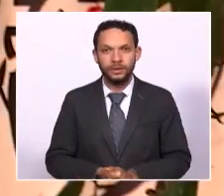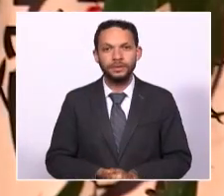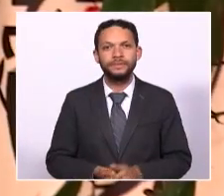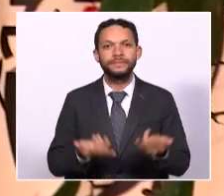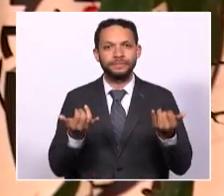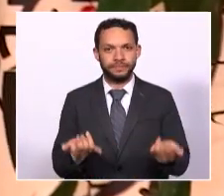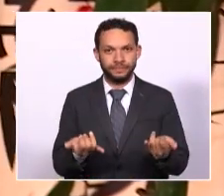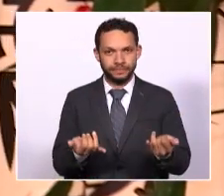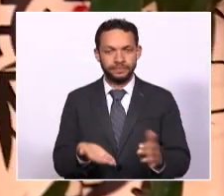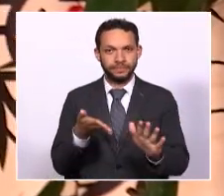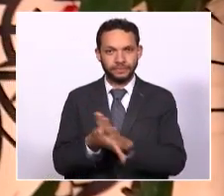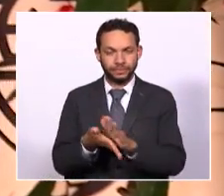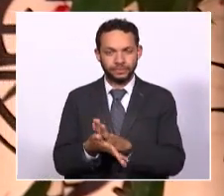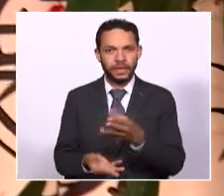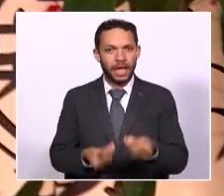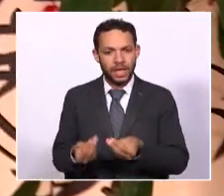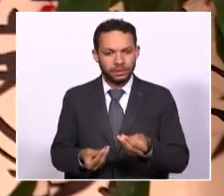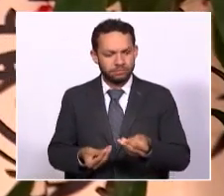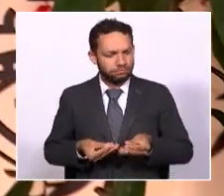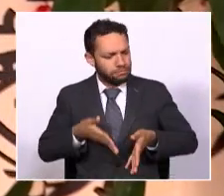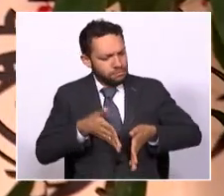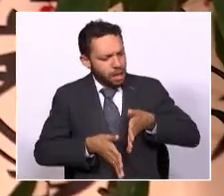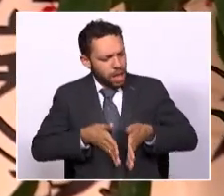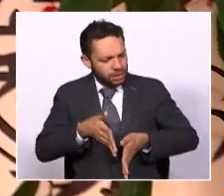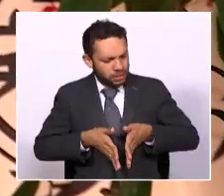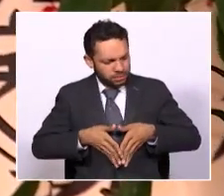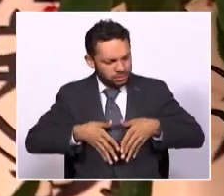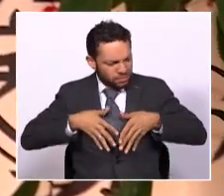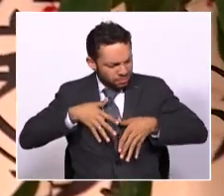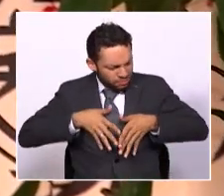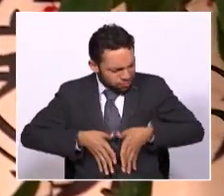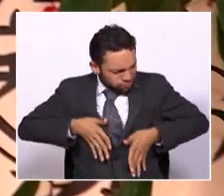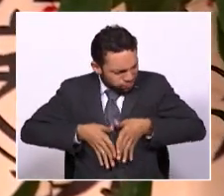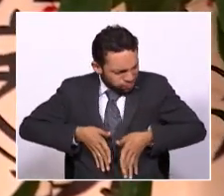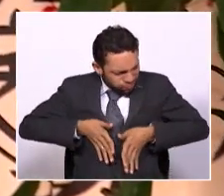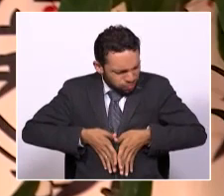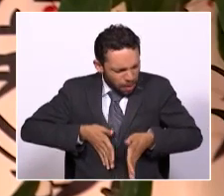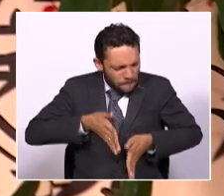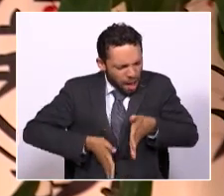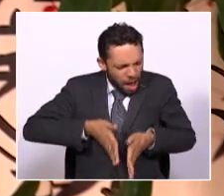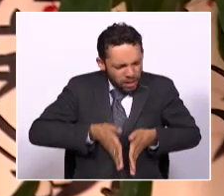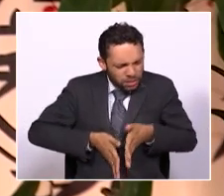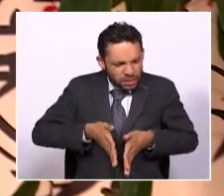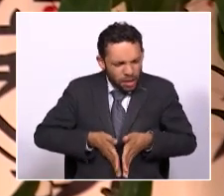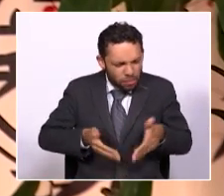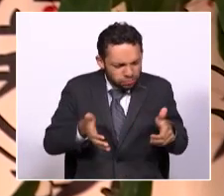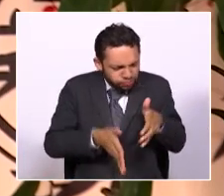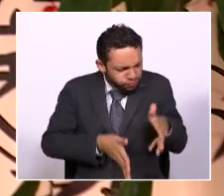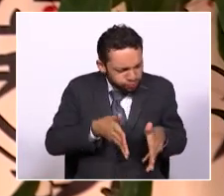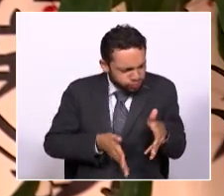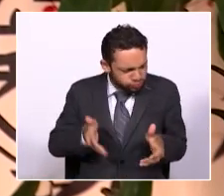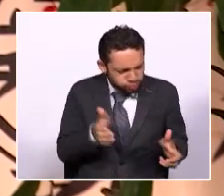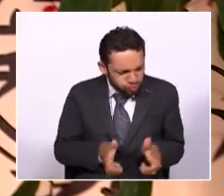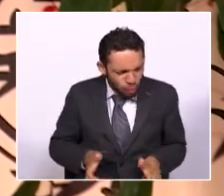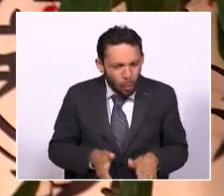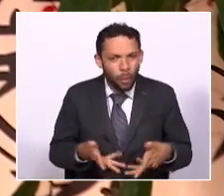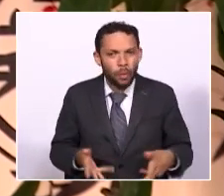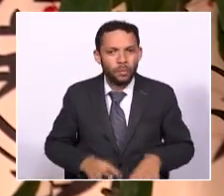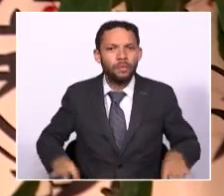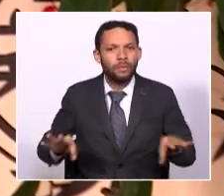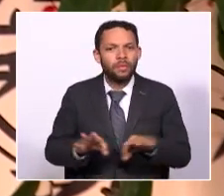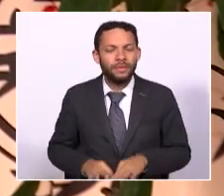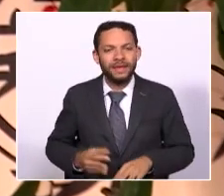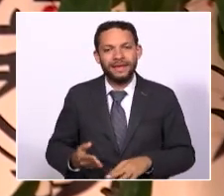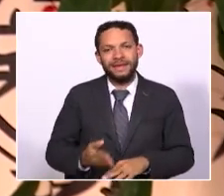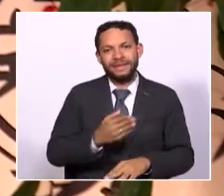Ahora vamos a hablar de la quiropraxia. ¿Qué será? ¿Eso cuándo nació? ¿Eso es reciente o eso es muy antiguo? La